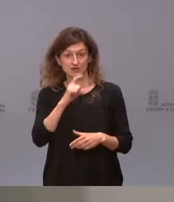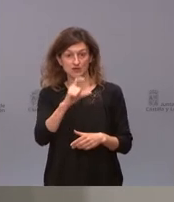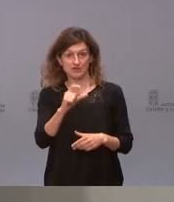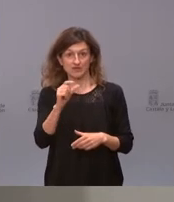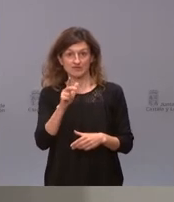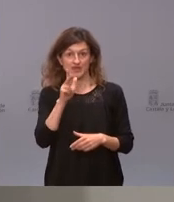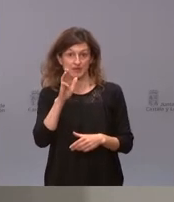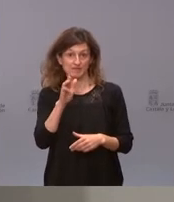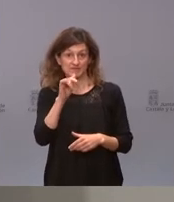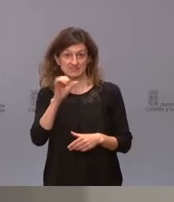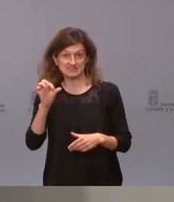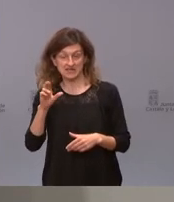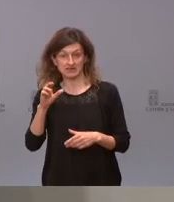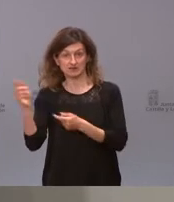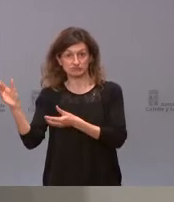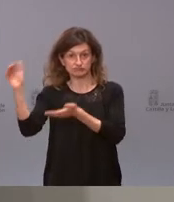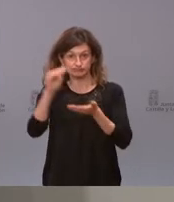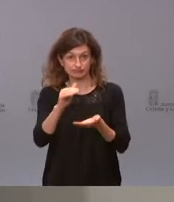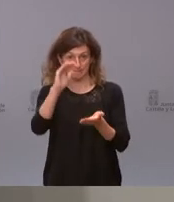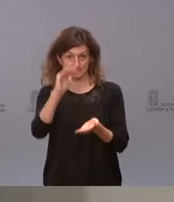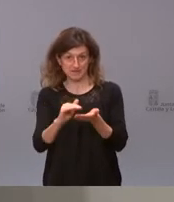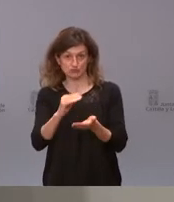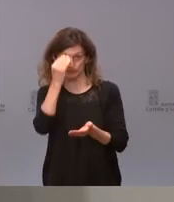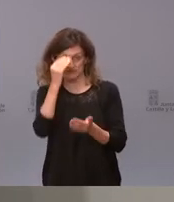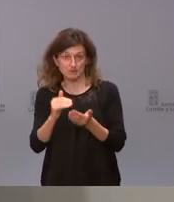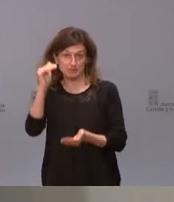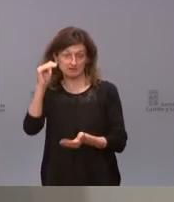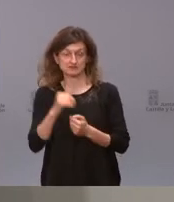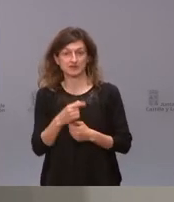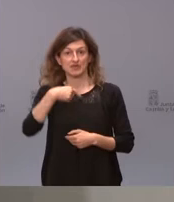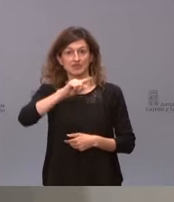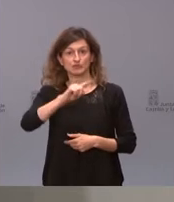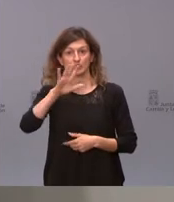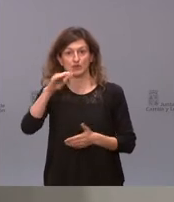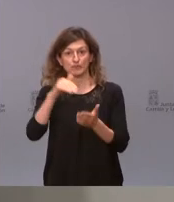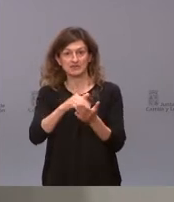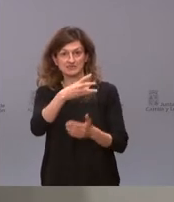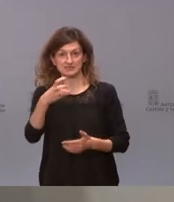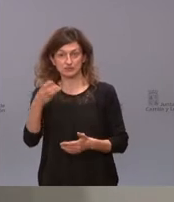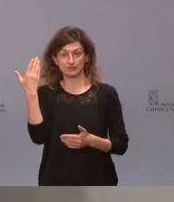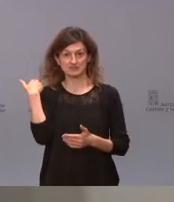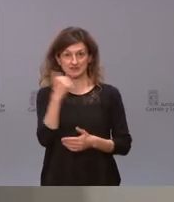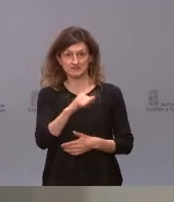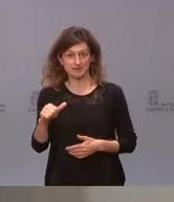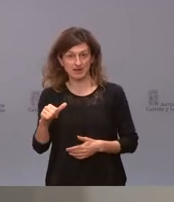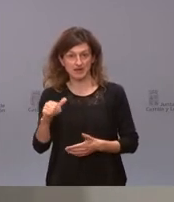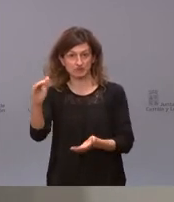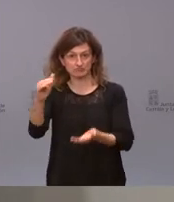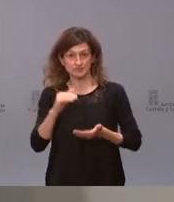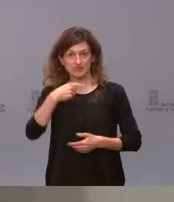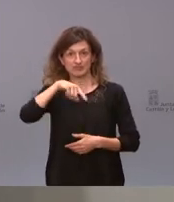que íbamos a recibir van a ser menos de las esperadas 105.300 pasada tuvimos